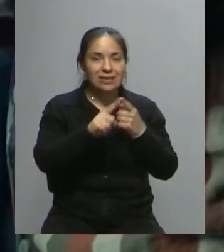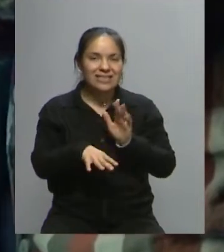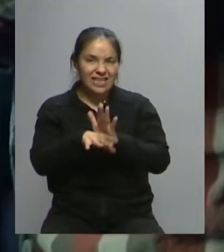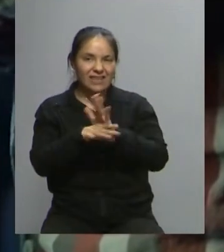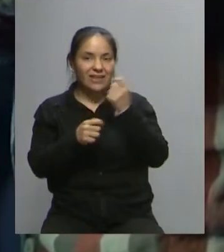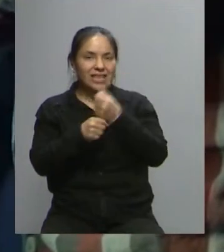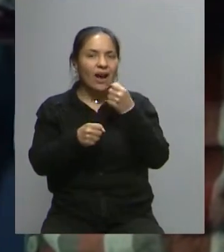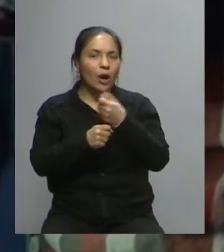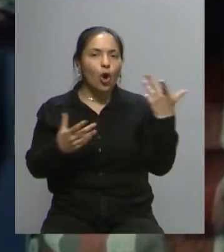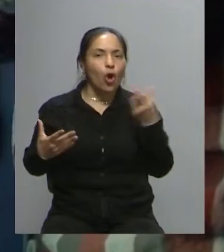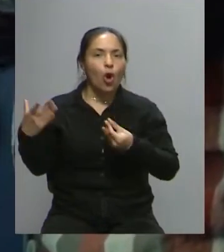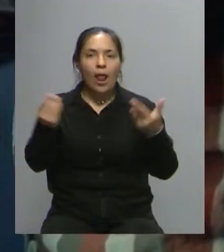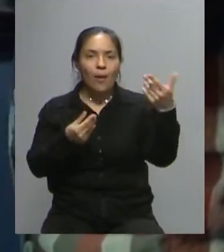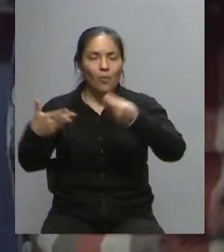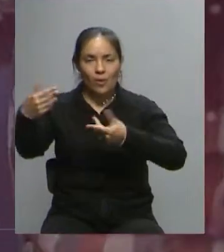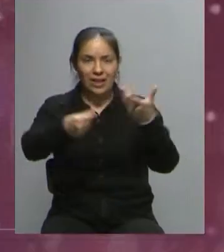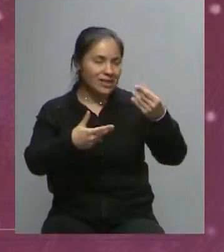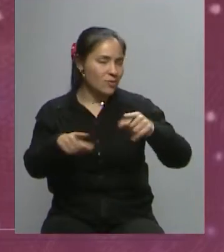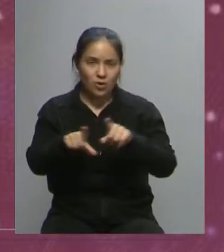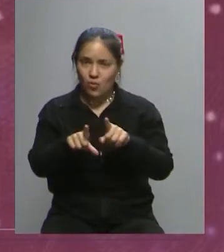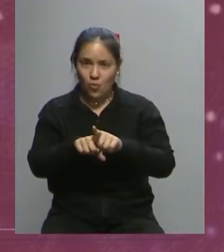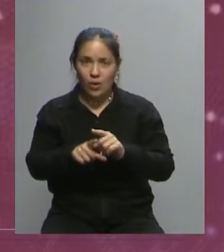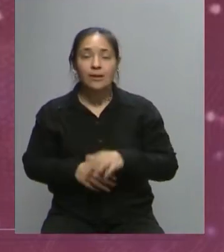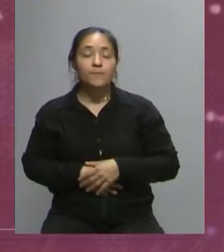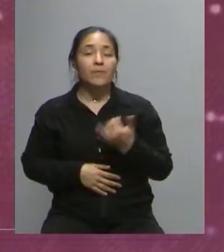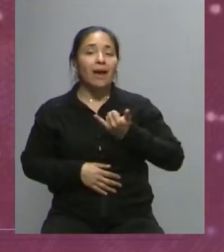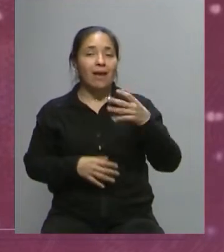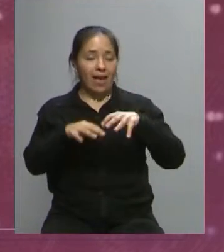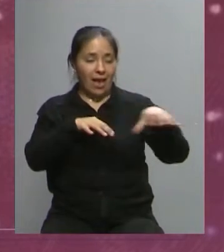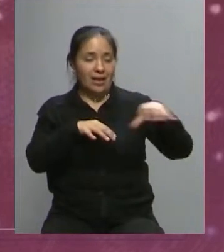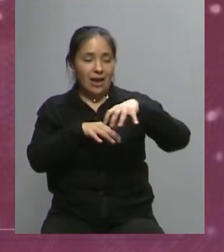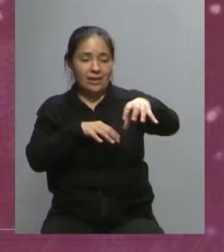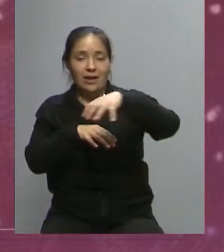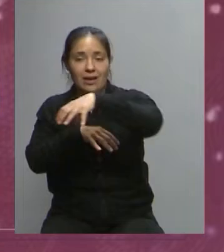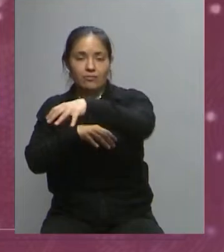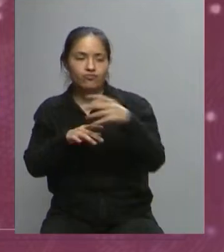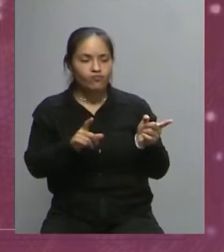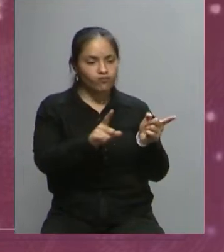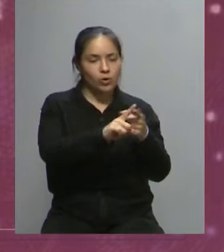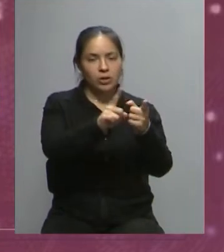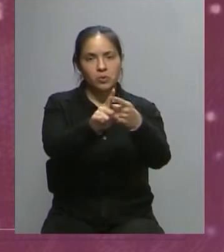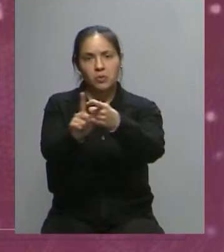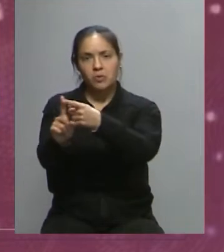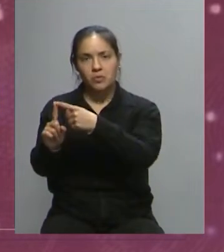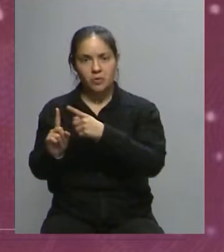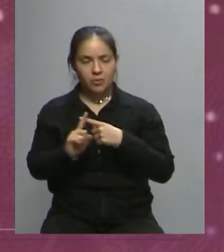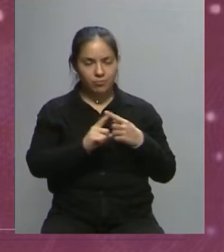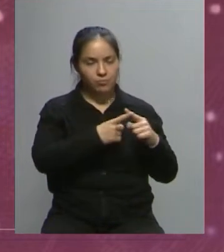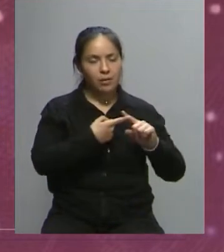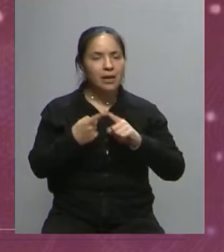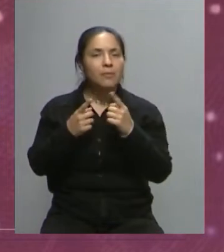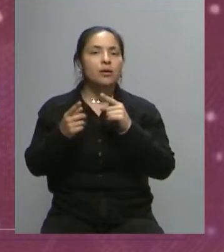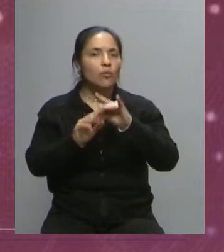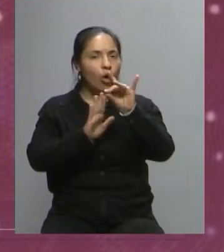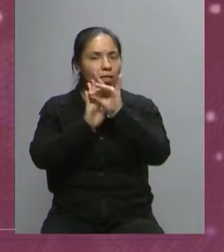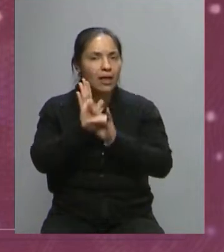me ocurre pensar que ustedes decían, hay distintas áreas que se terminan involucrando, justamente aprovechando esos datos de